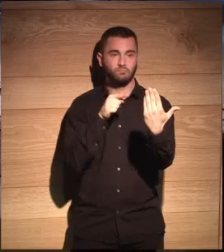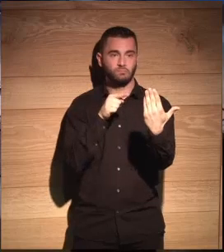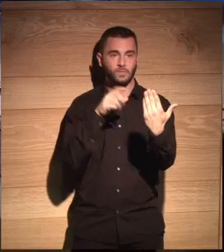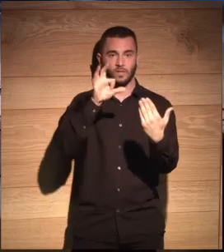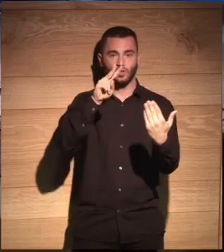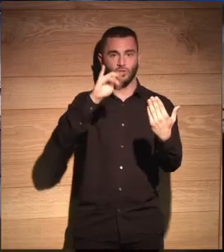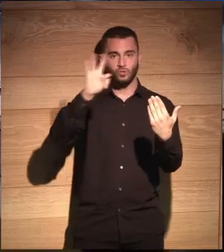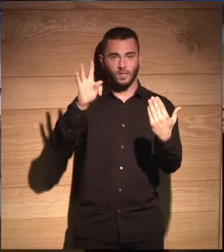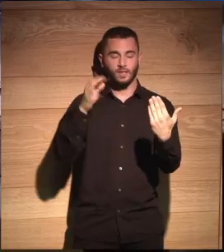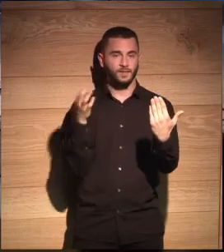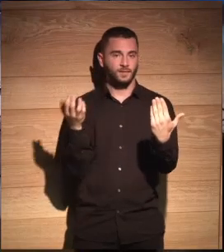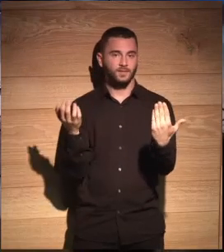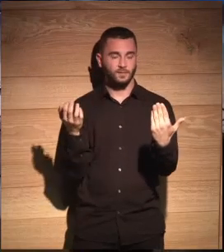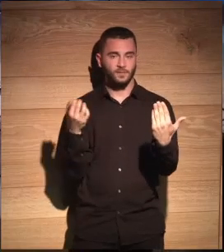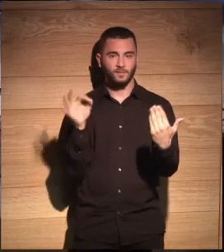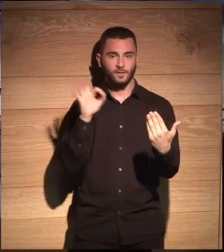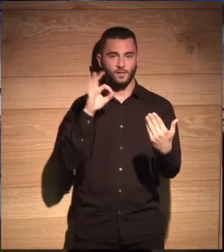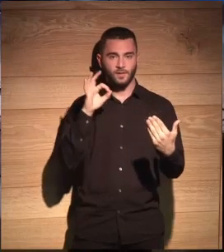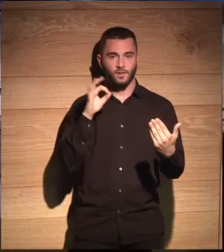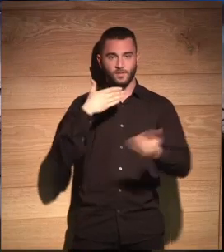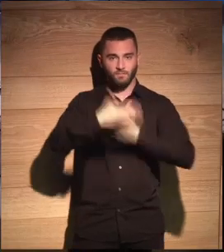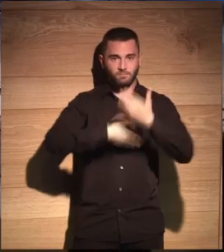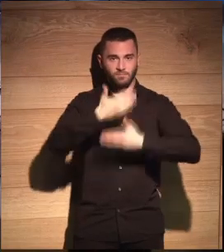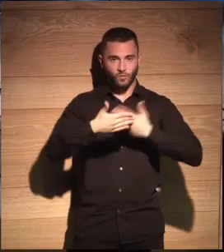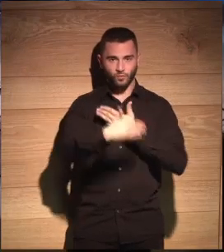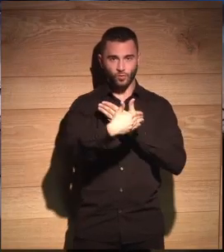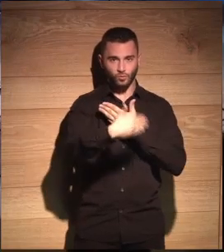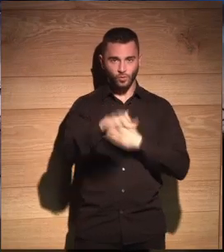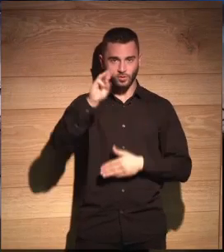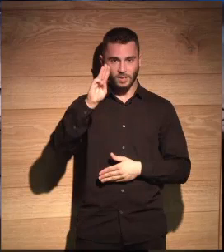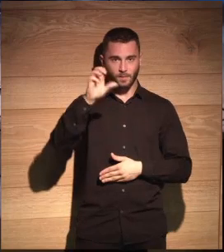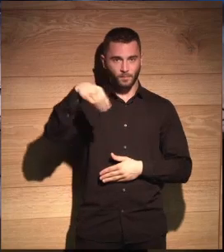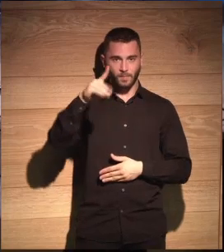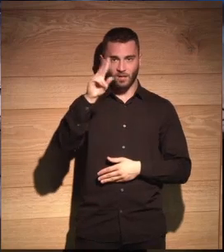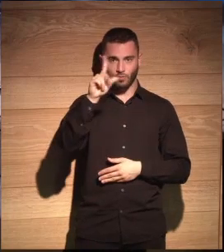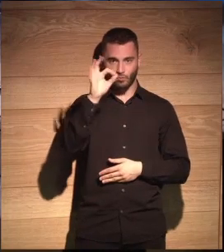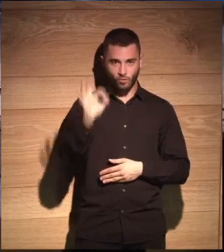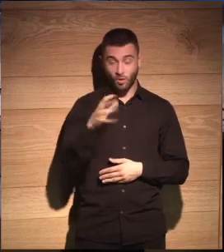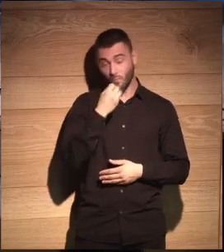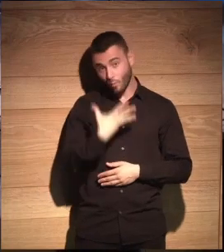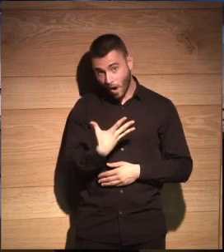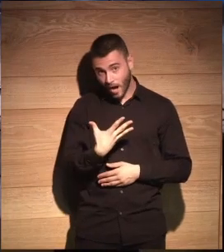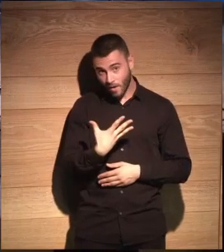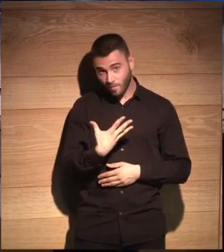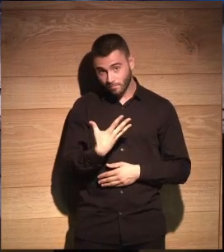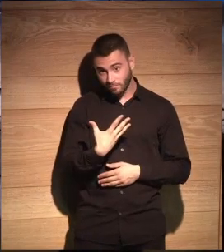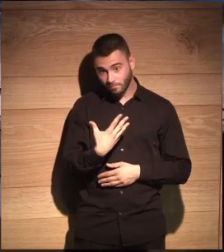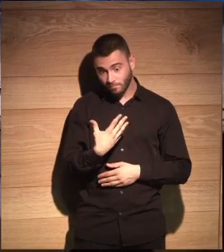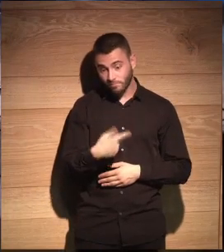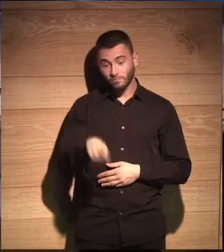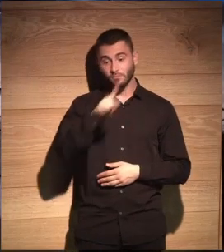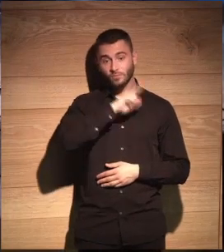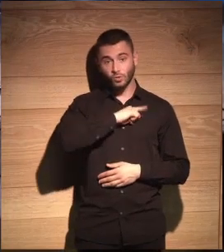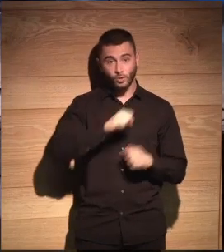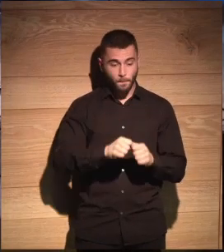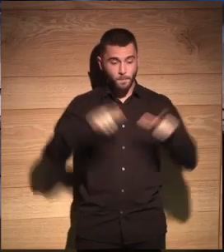Switch, a que vaya a salir en Switch, a futuros desarrollos de péndulo. Bueno, en péndulo realmente ya habíamos desarrollado para todas